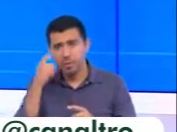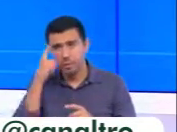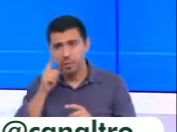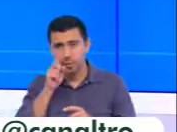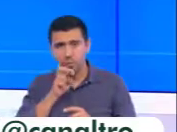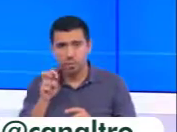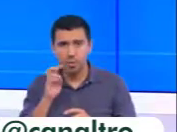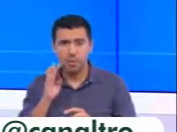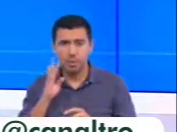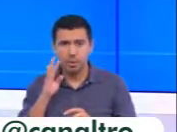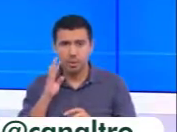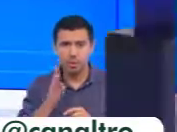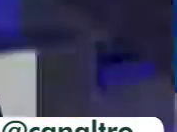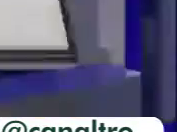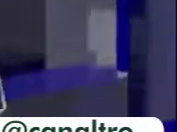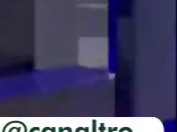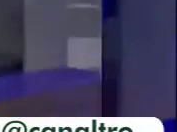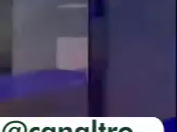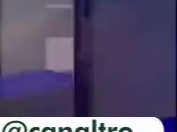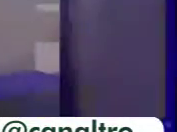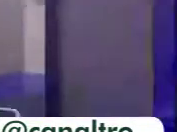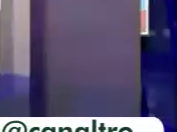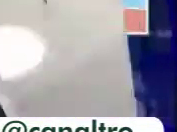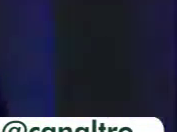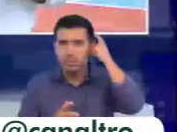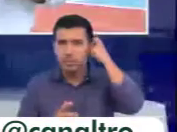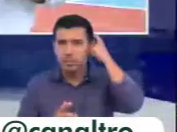raúl rolando castro buenas tardes